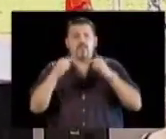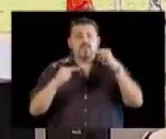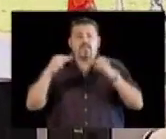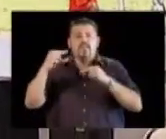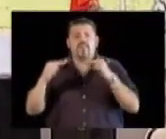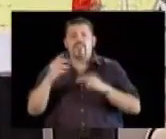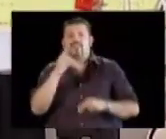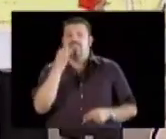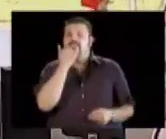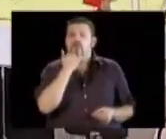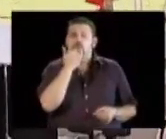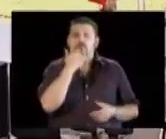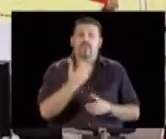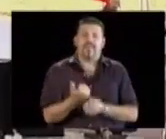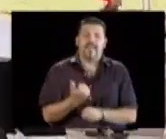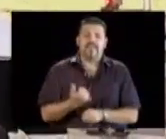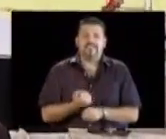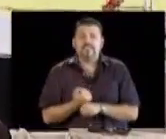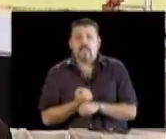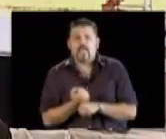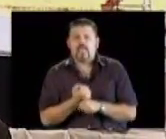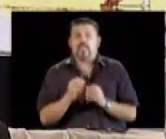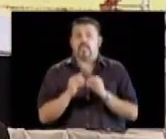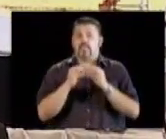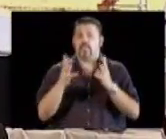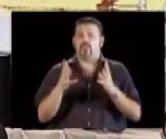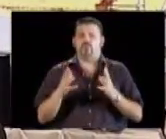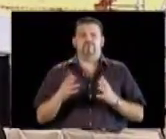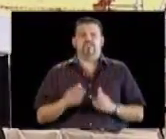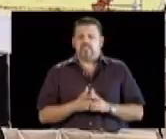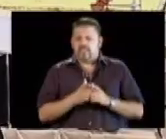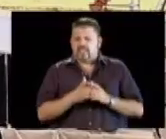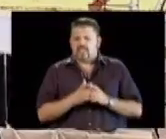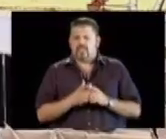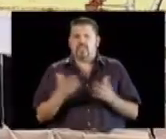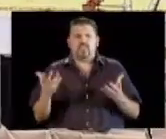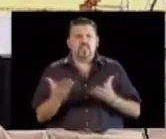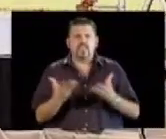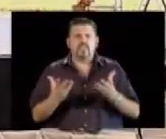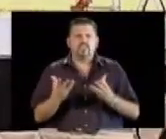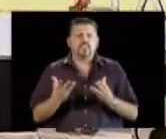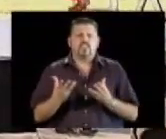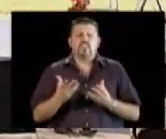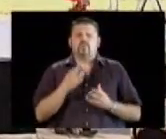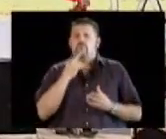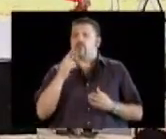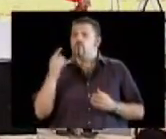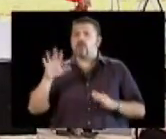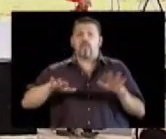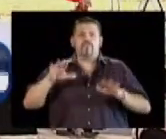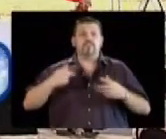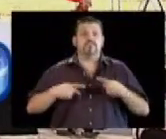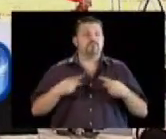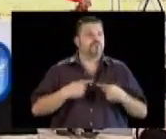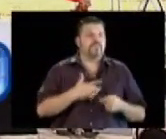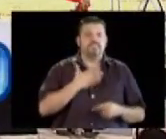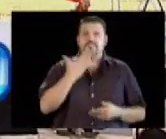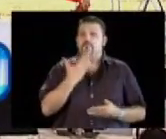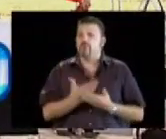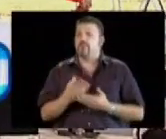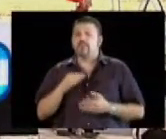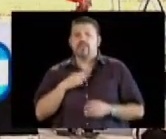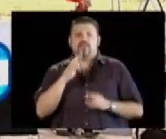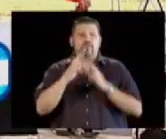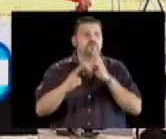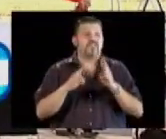sangre y que, por supuesto, genera muchísimos beneficios a mucha gente, no solamente que tengan el